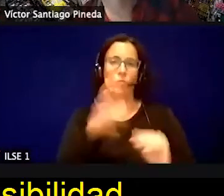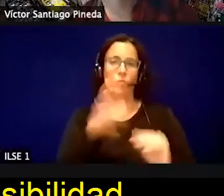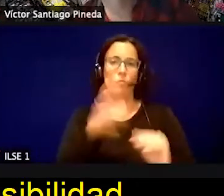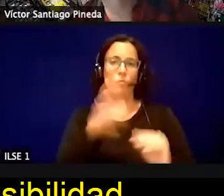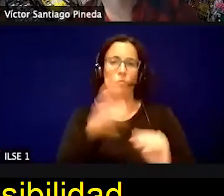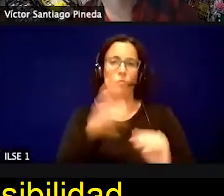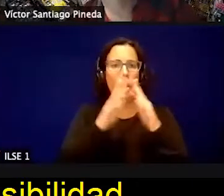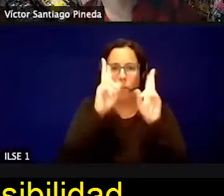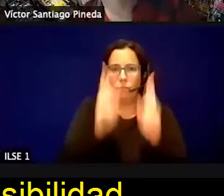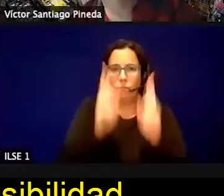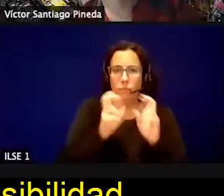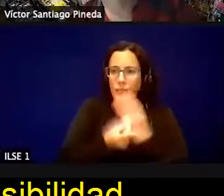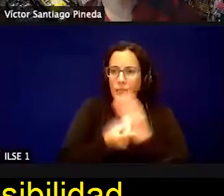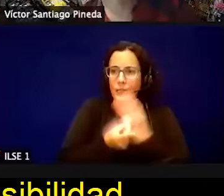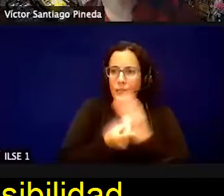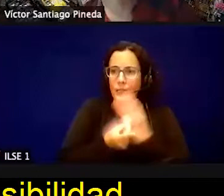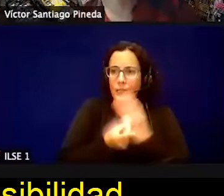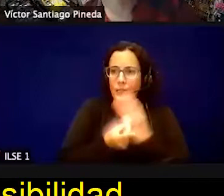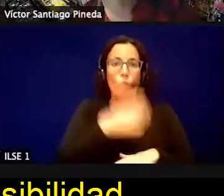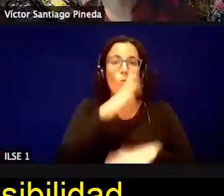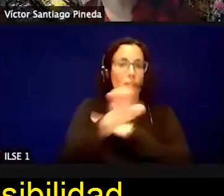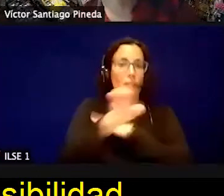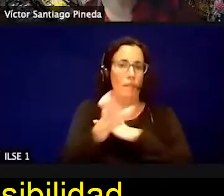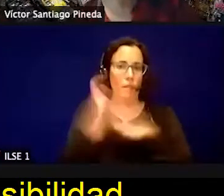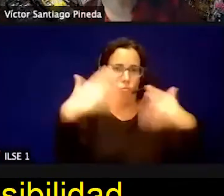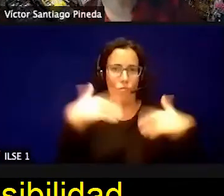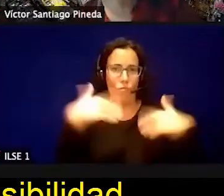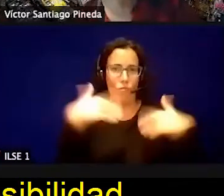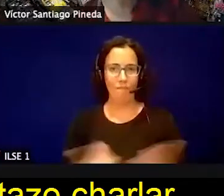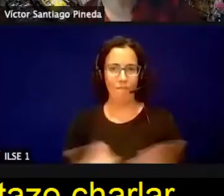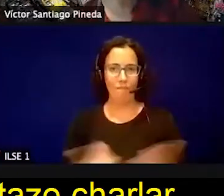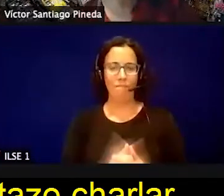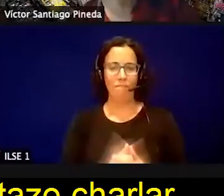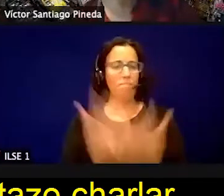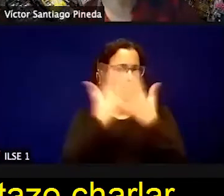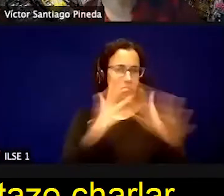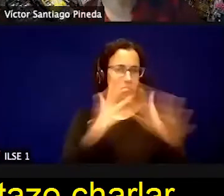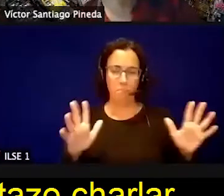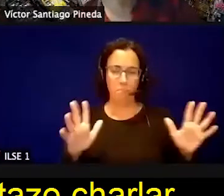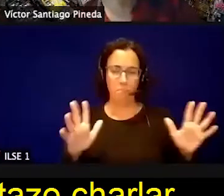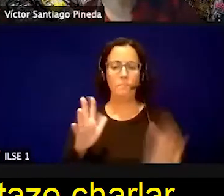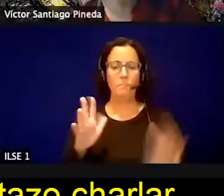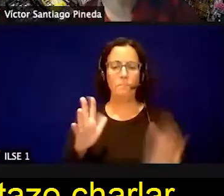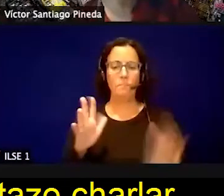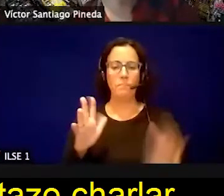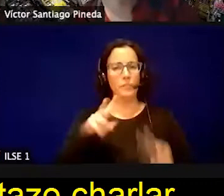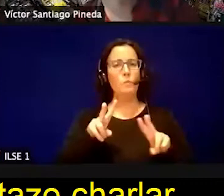salir por la falta de accesibilidad, ¿no? En cualquier caso, vamos a hablar después de esta de esta introducción que parece